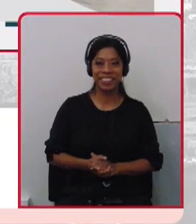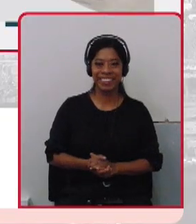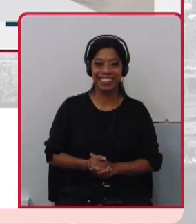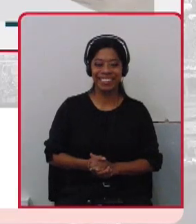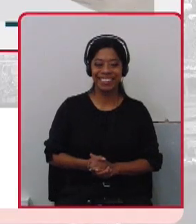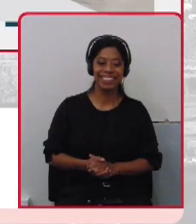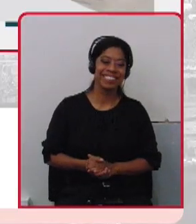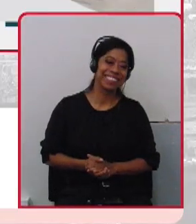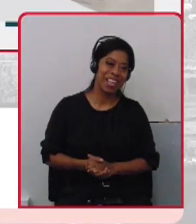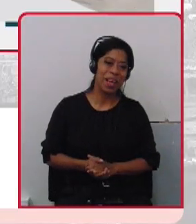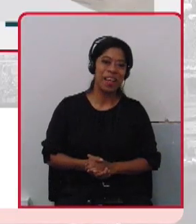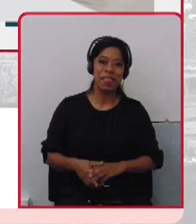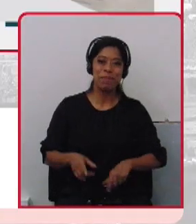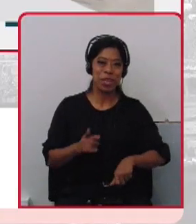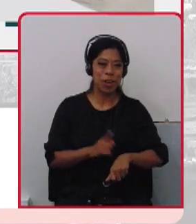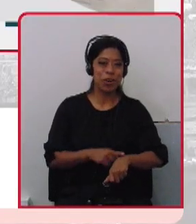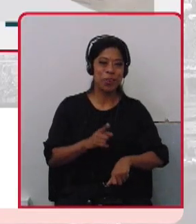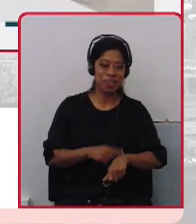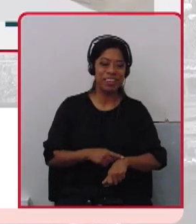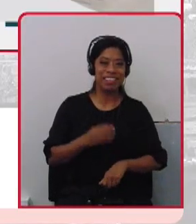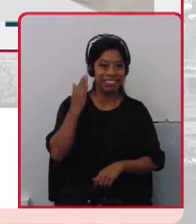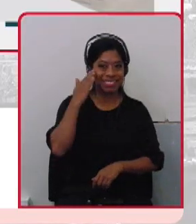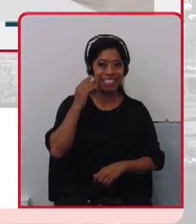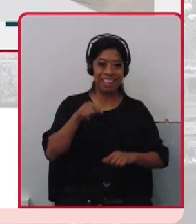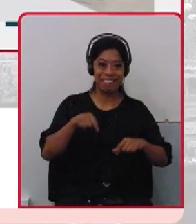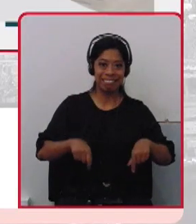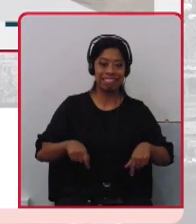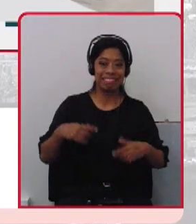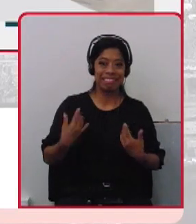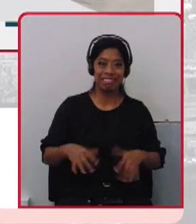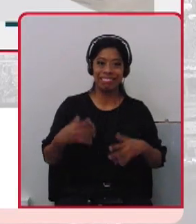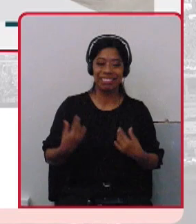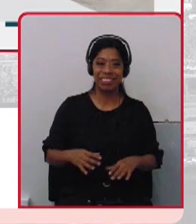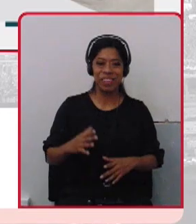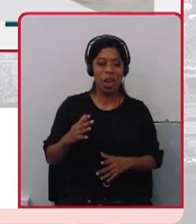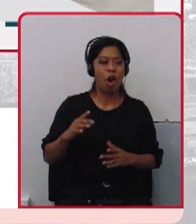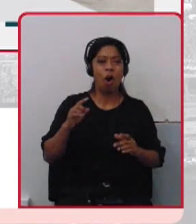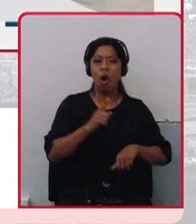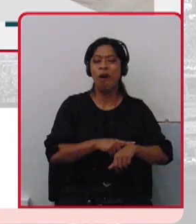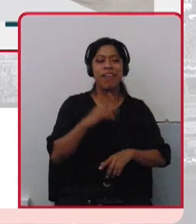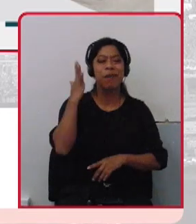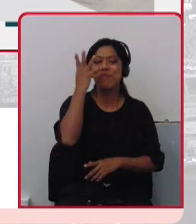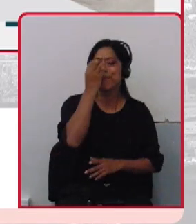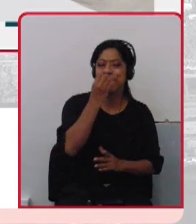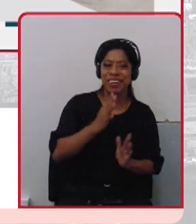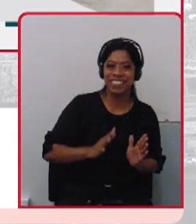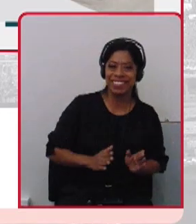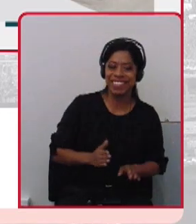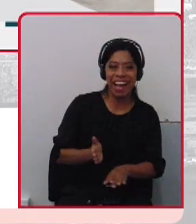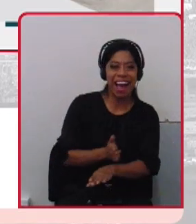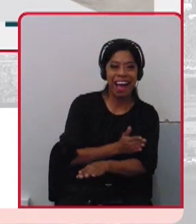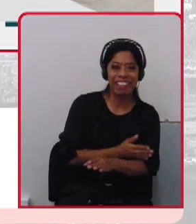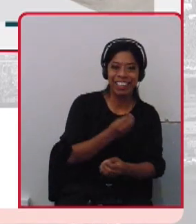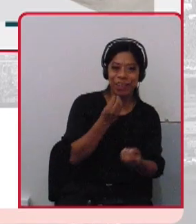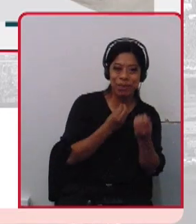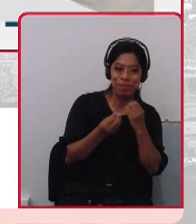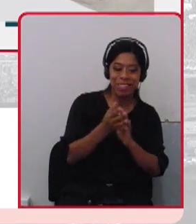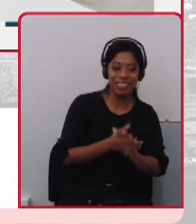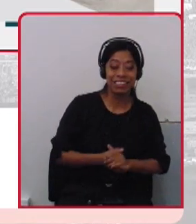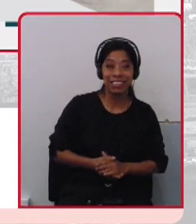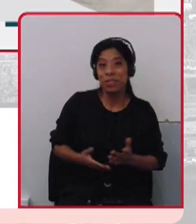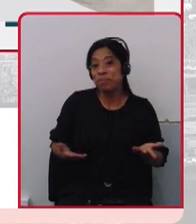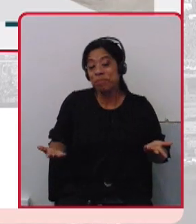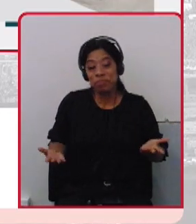Además, este horario, y más bien agradecerle al público que se ha quedado, un horario el más bonito que toca, ¿no? Antes del almuerzo.